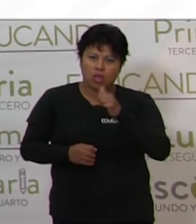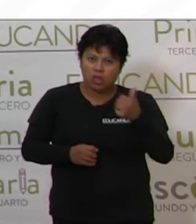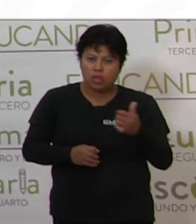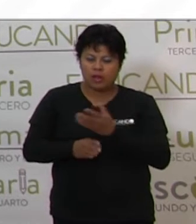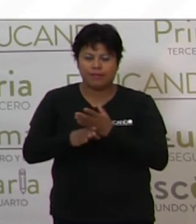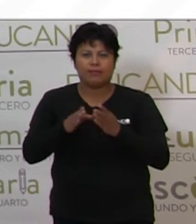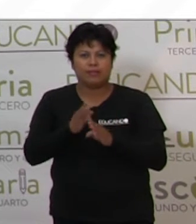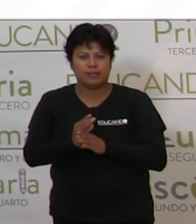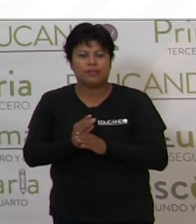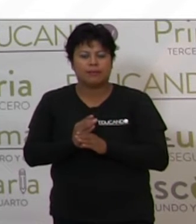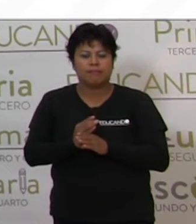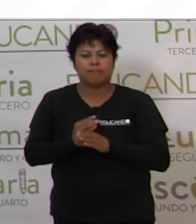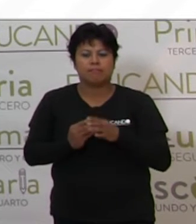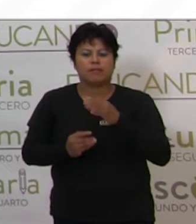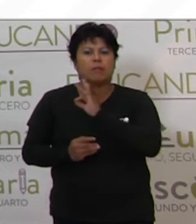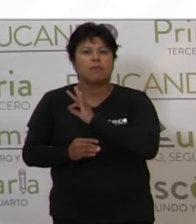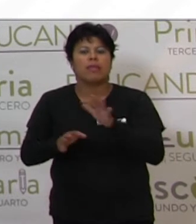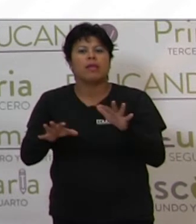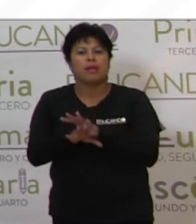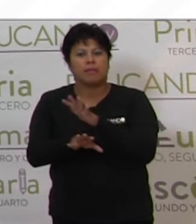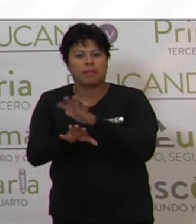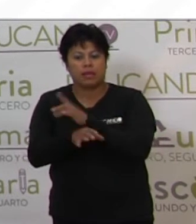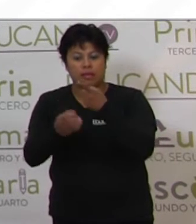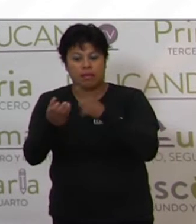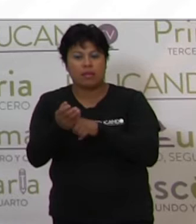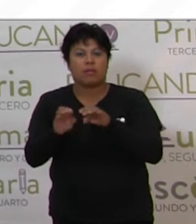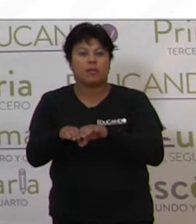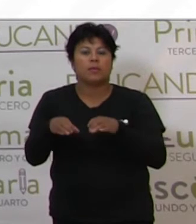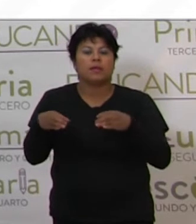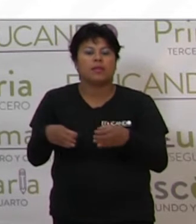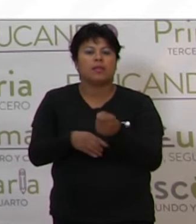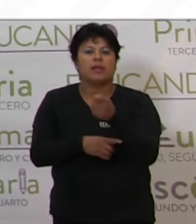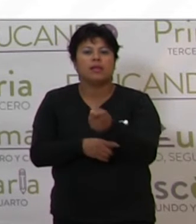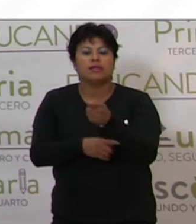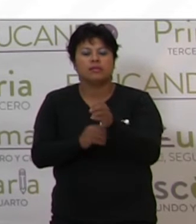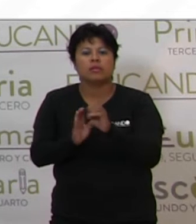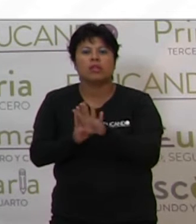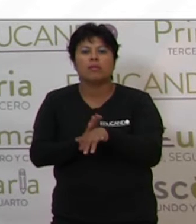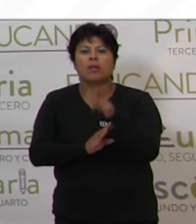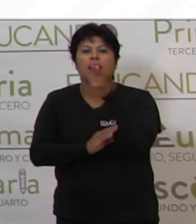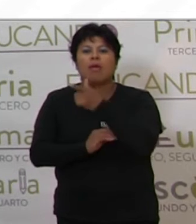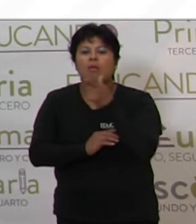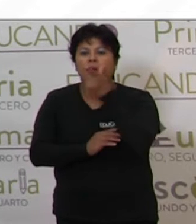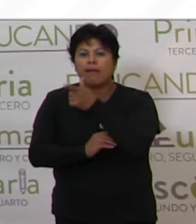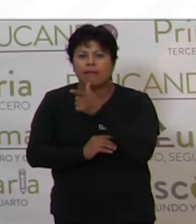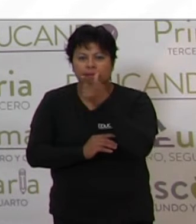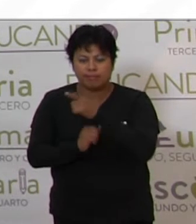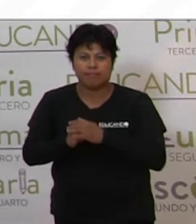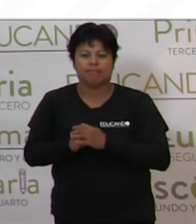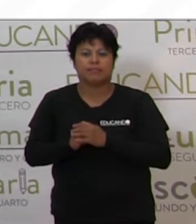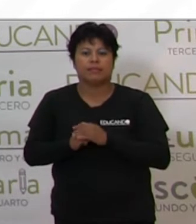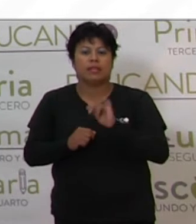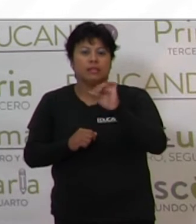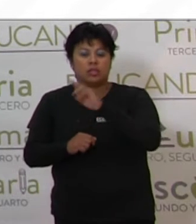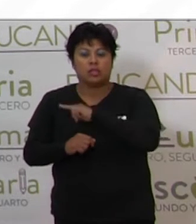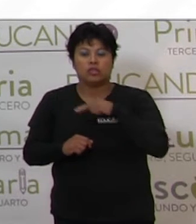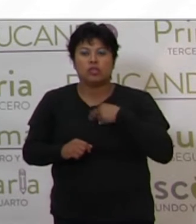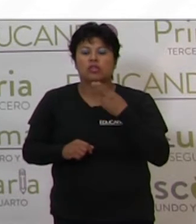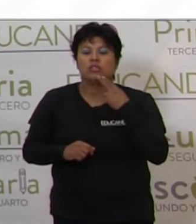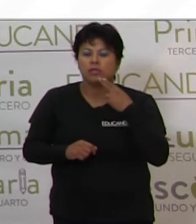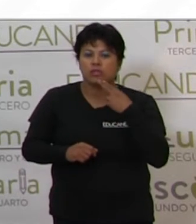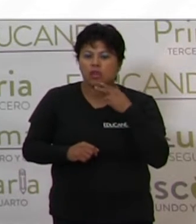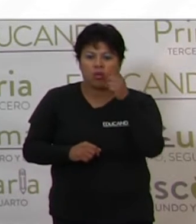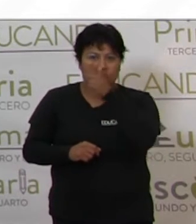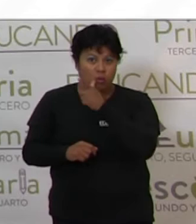Otra cosa que puede cambiar dentro del cuento es el lenguaje. Si estamos utilizando